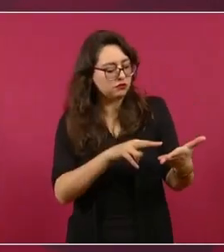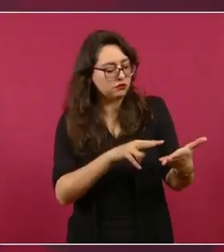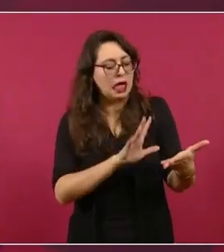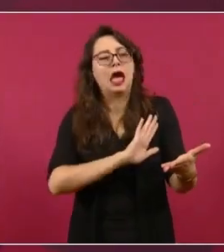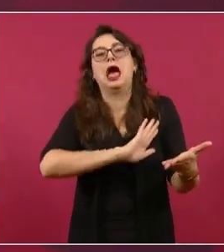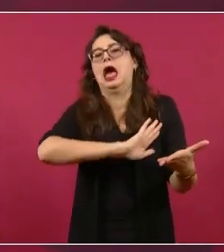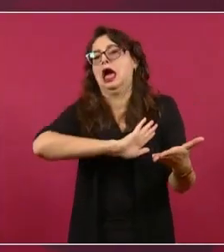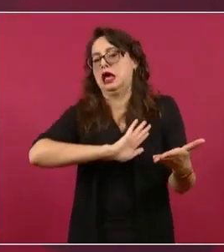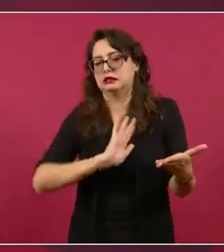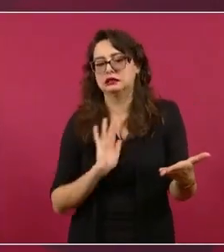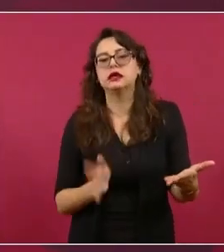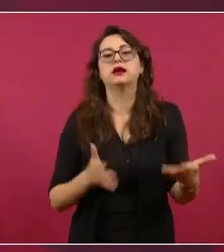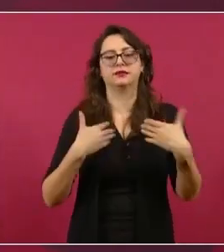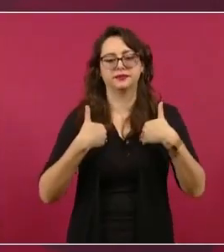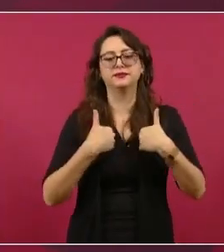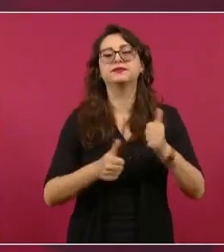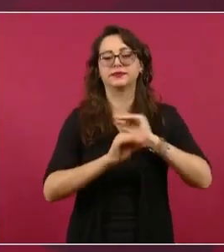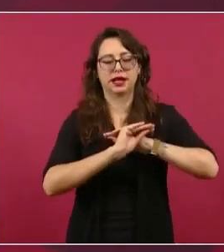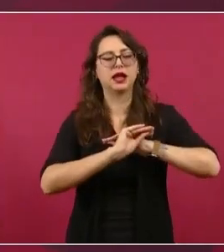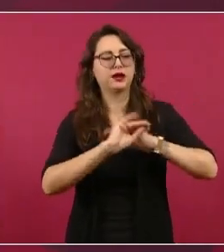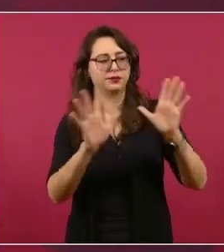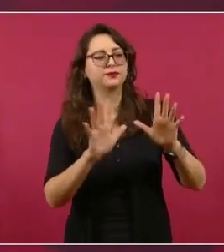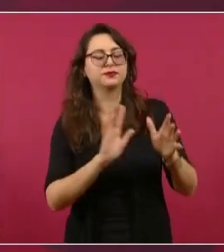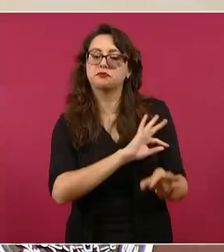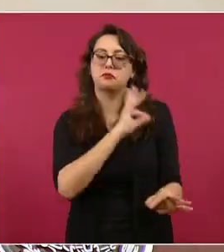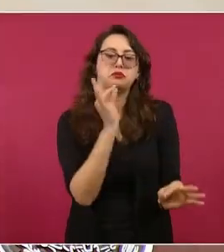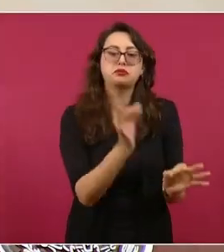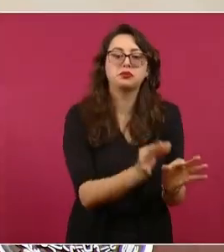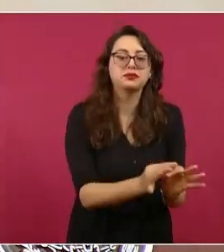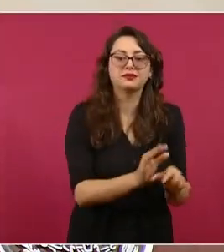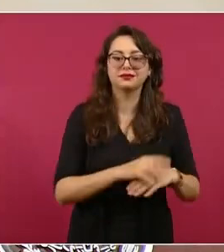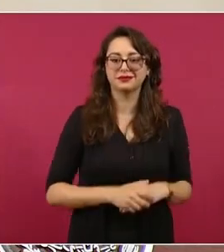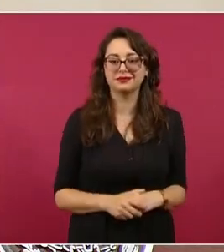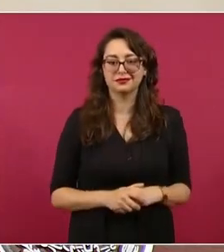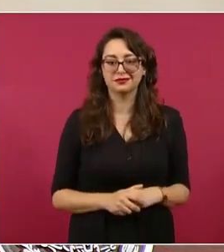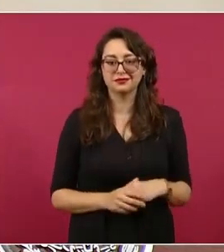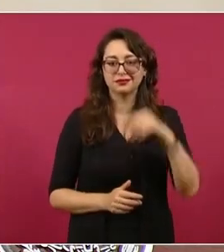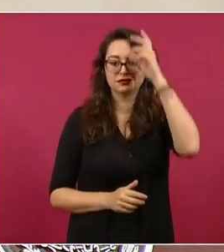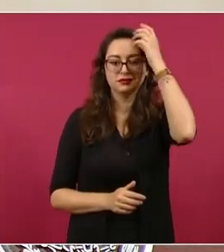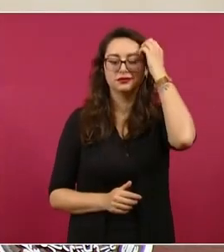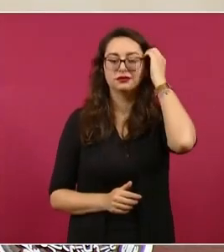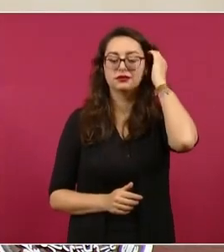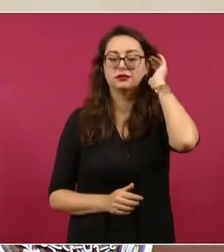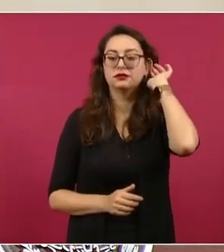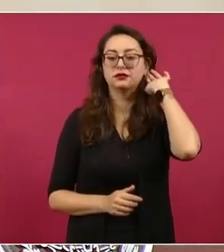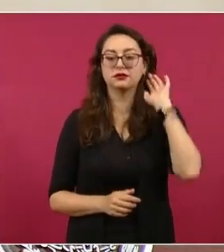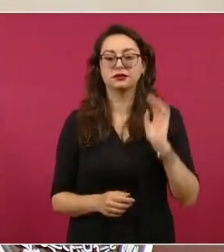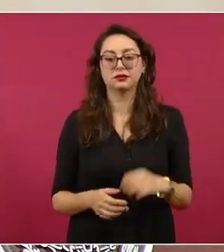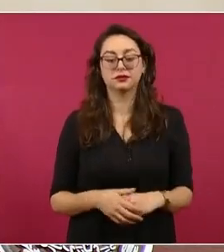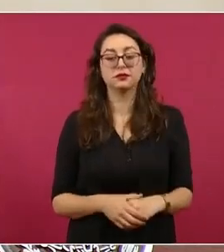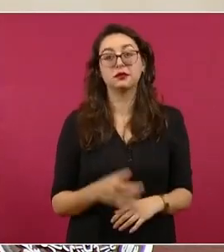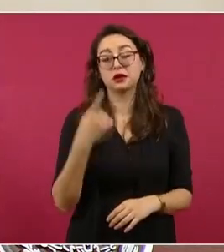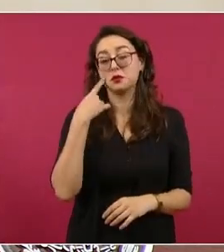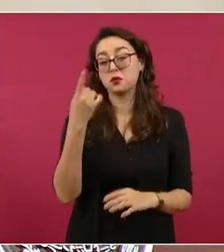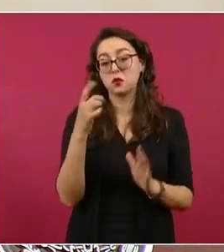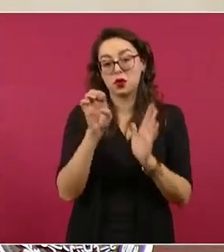ejemplo. La Auditoría Superior de la Federación dio a